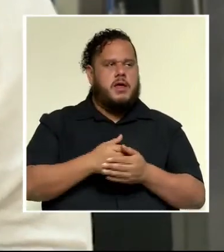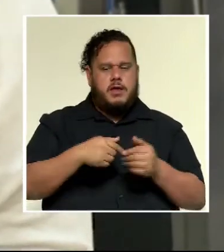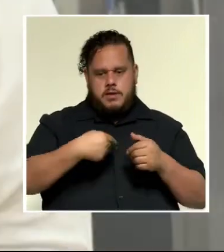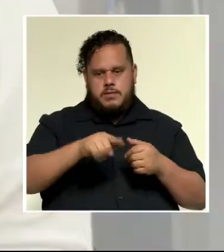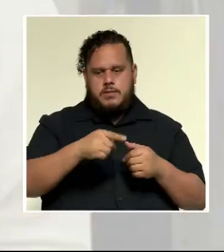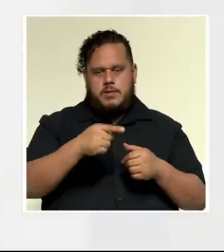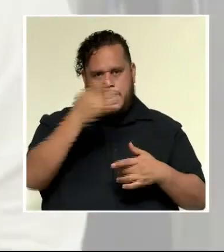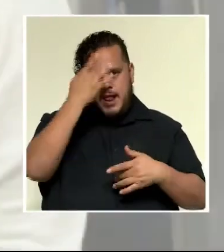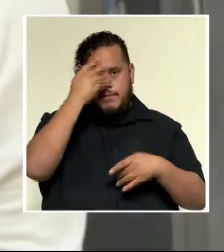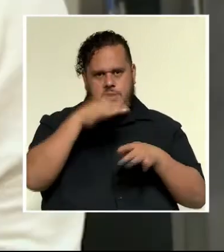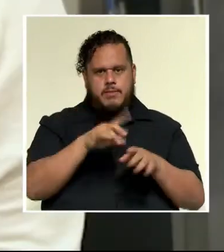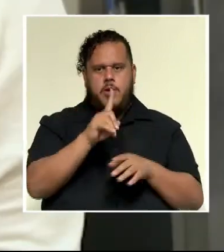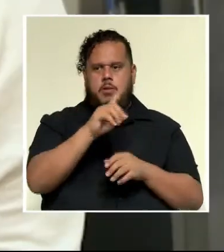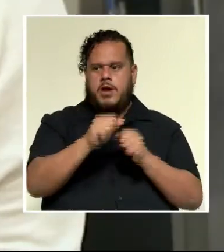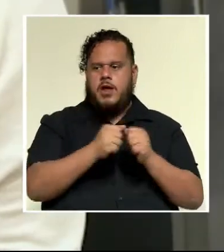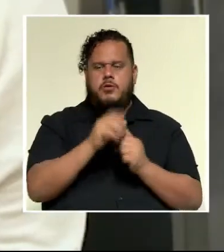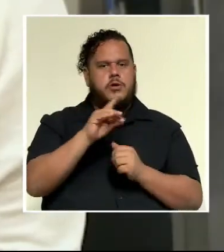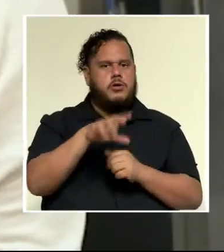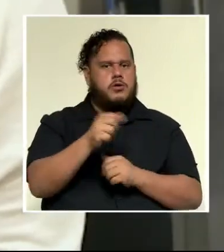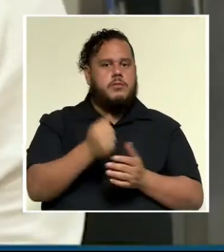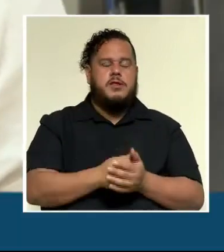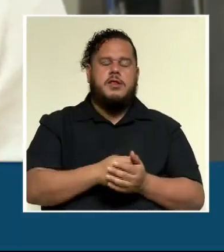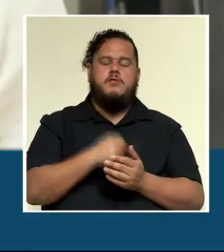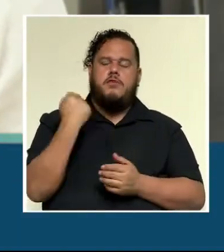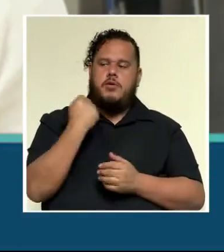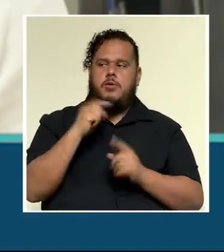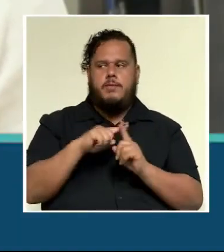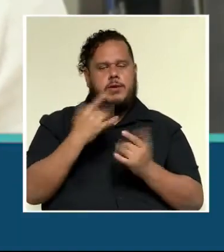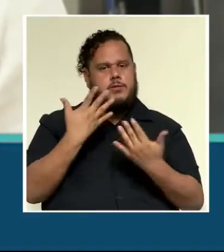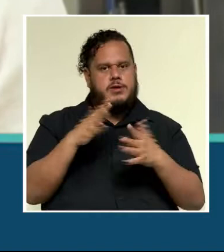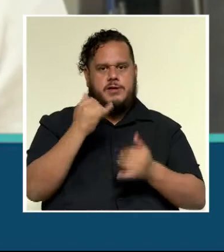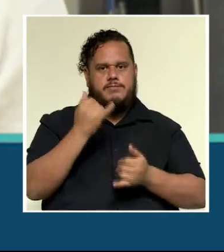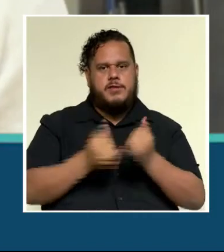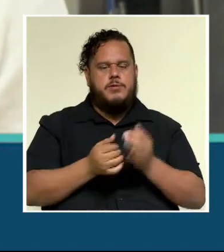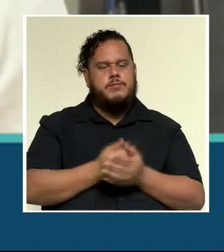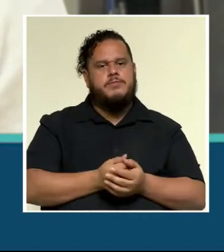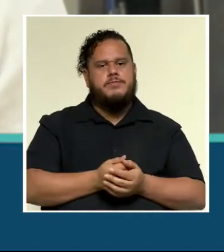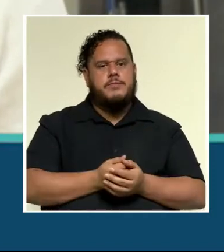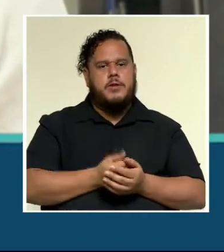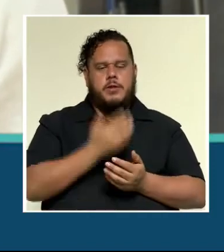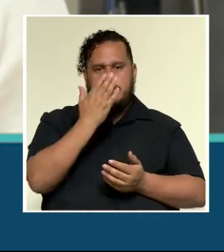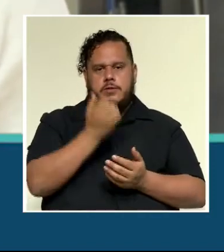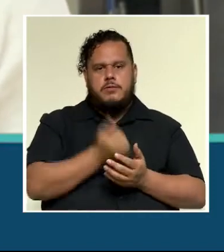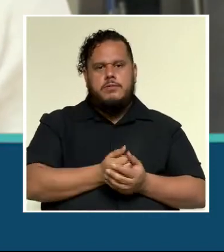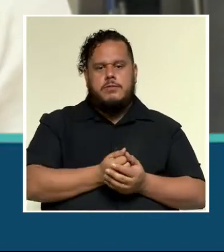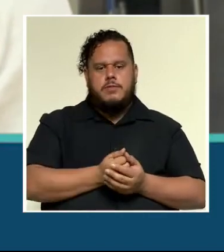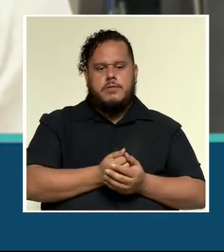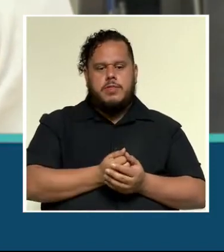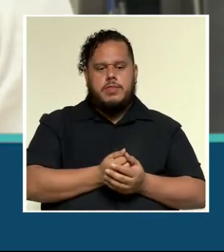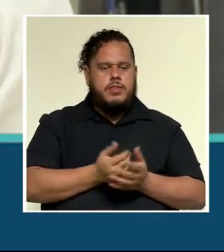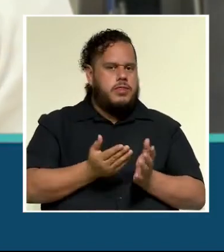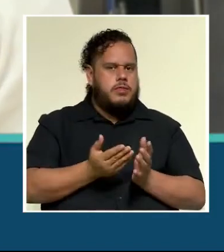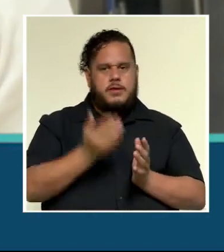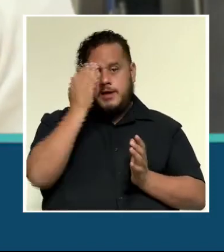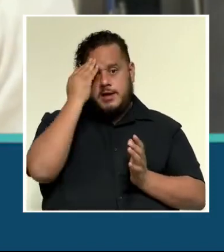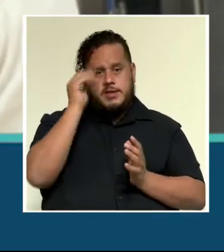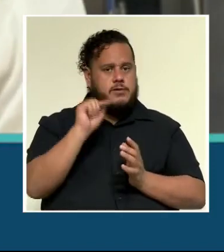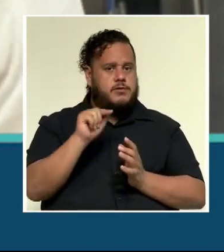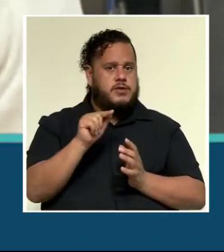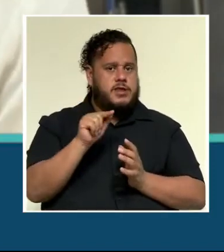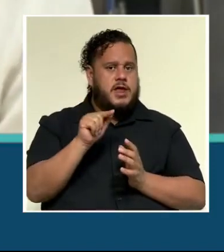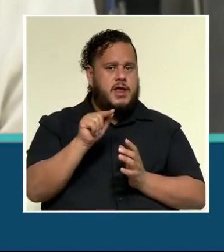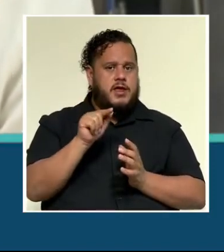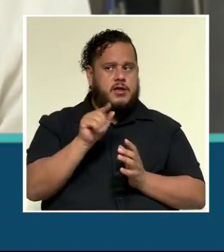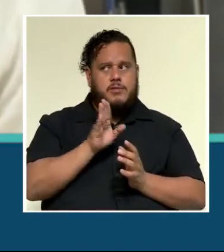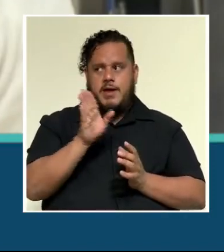8 meses. Fue duro, pero se pasó. Porque saber que usted que va a estar en la